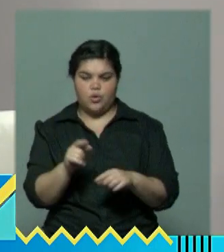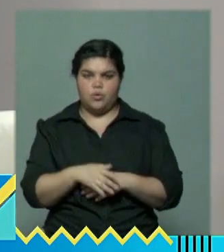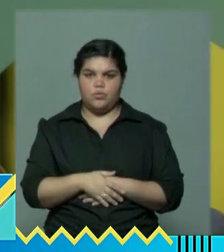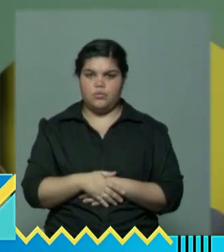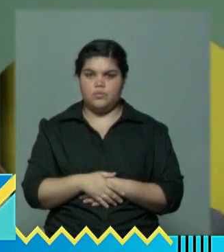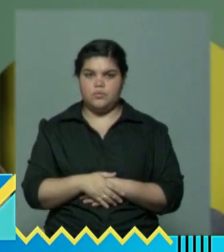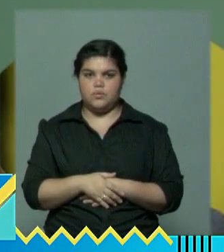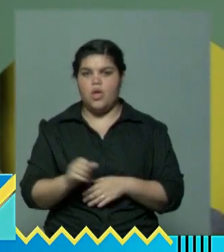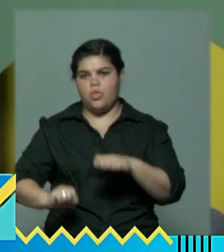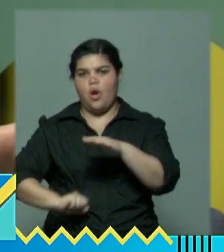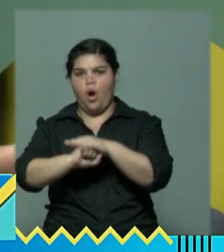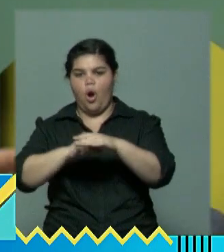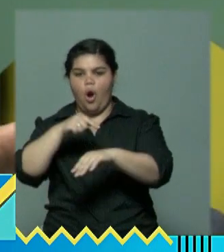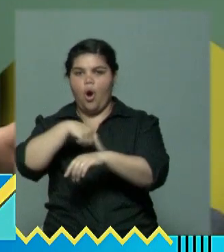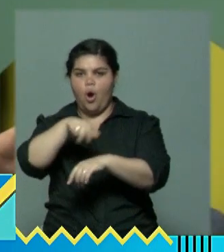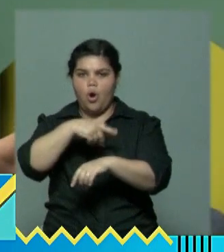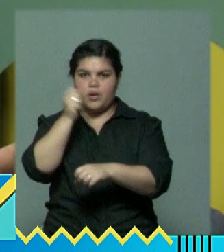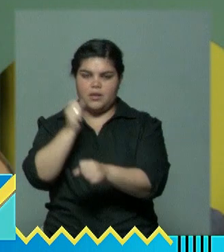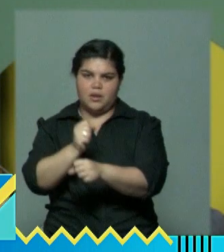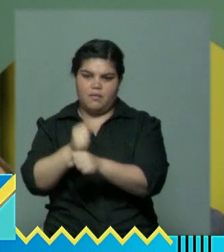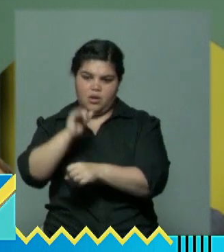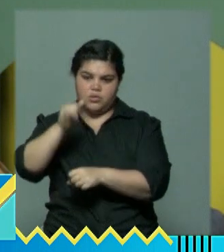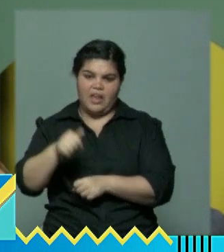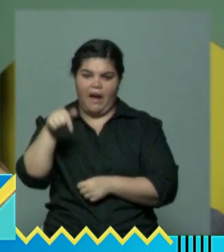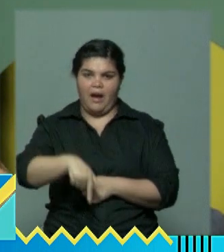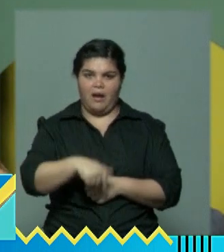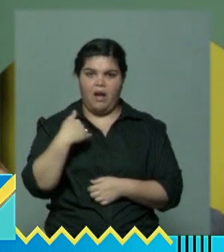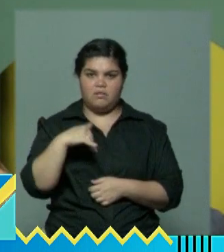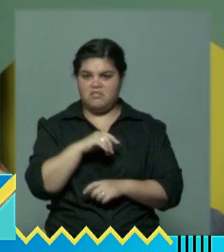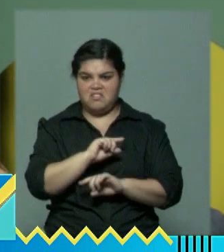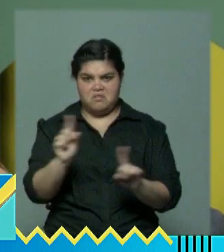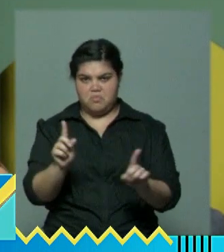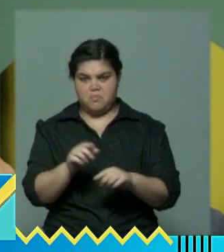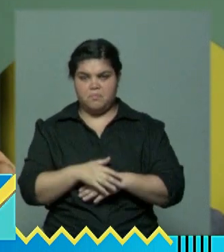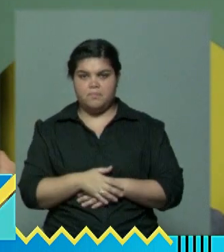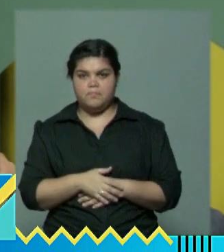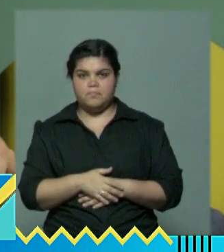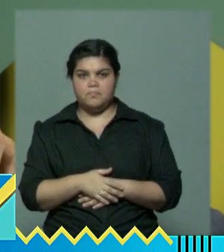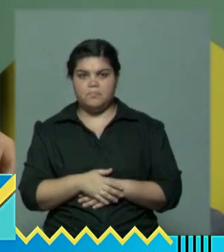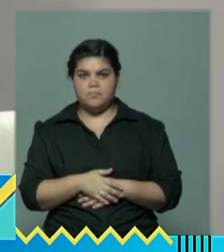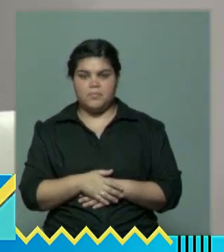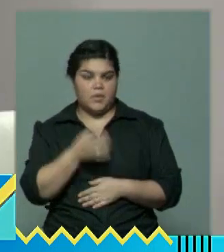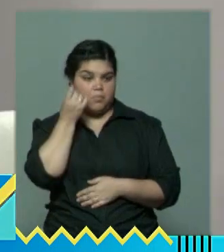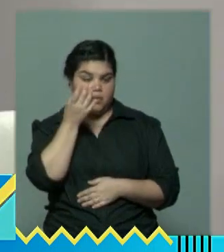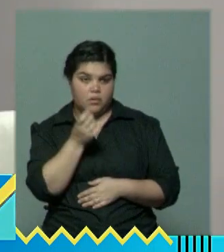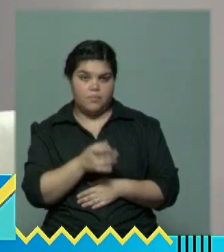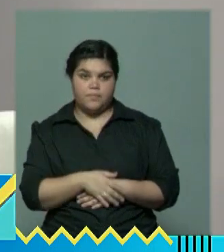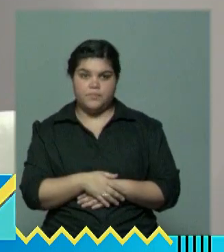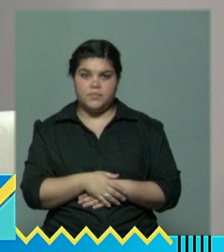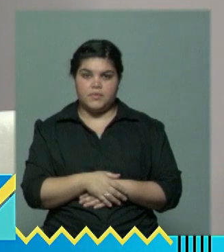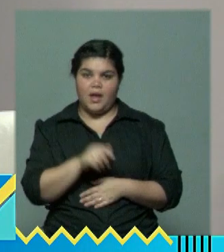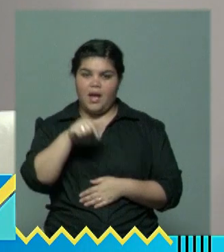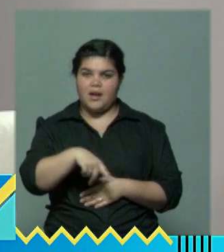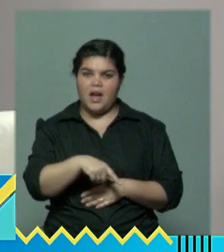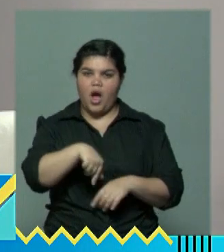horas. Eso en Argentina no se aplicó. Se trató de buscar... Se habló igual, perdón, de 10 horas en